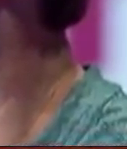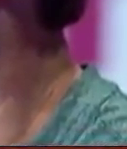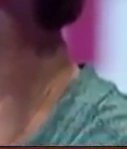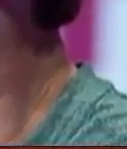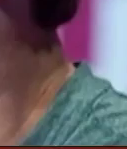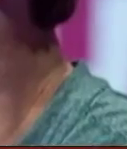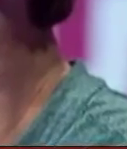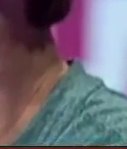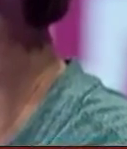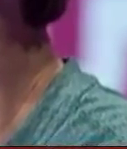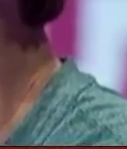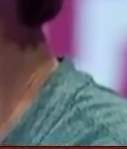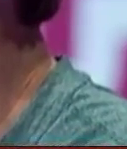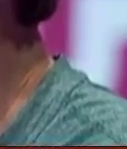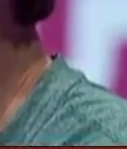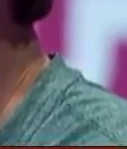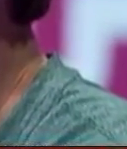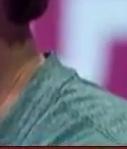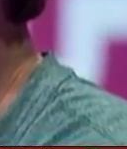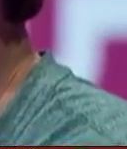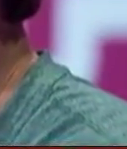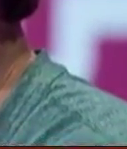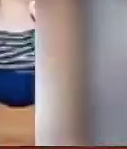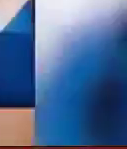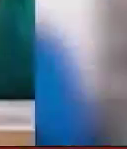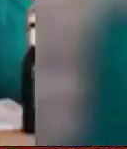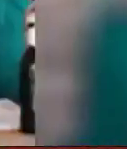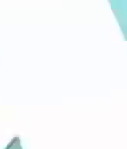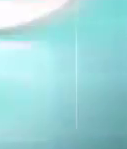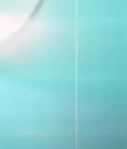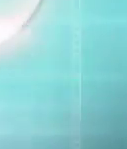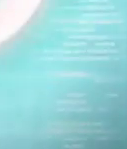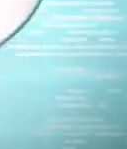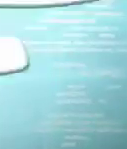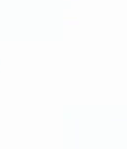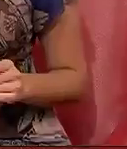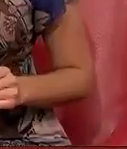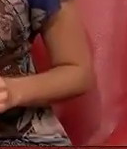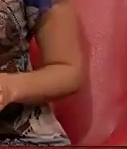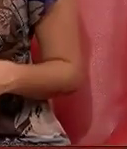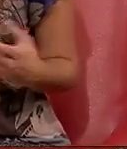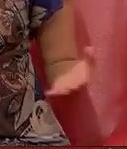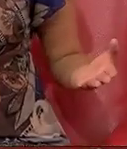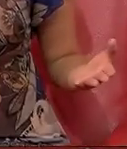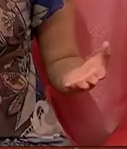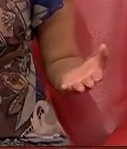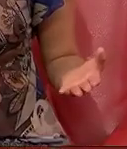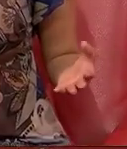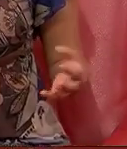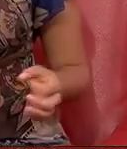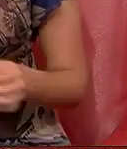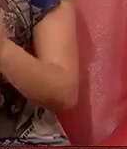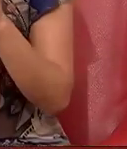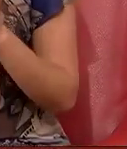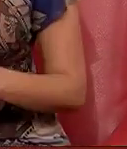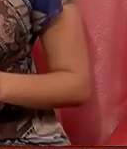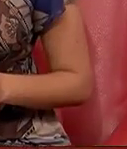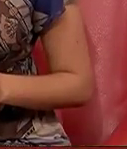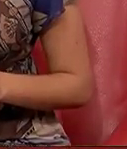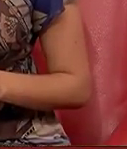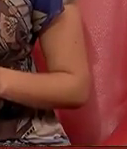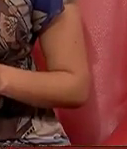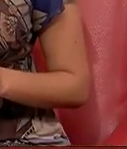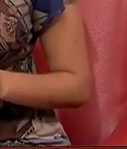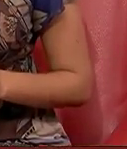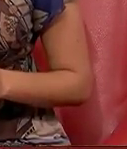nuestras noticias, las tendencias del momento, y quien toma las decisiones de lo que se enteran los usuarios son